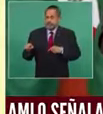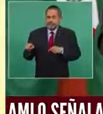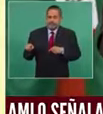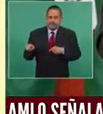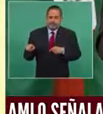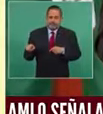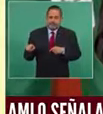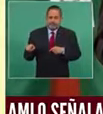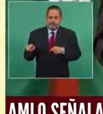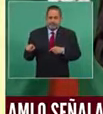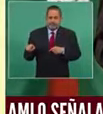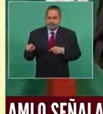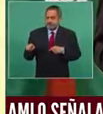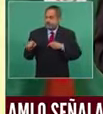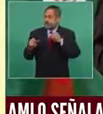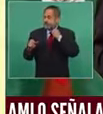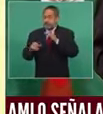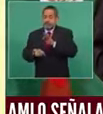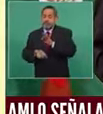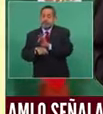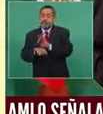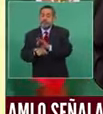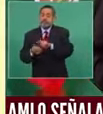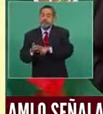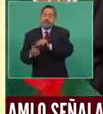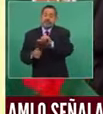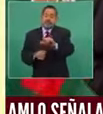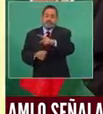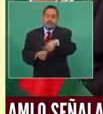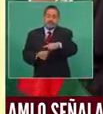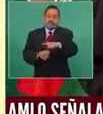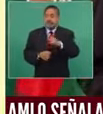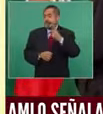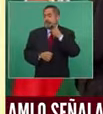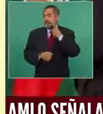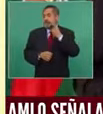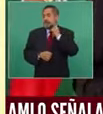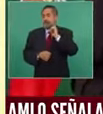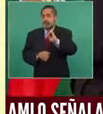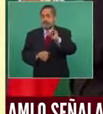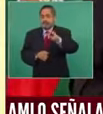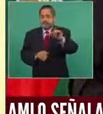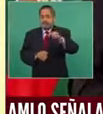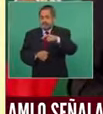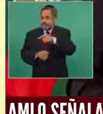de legisladores y de gente influyente